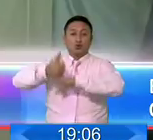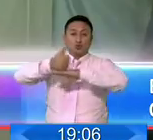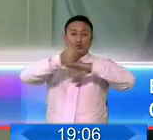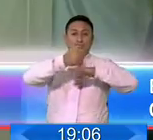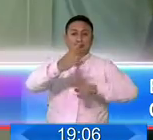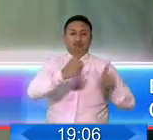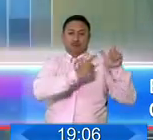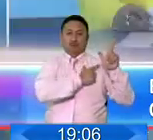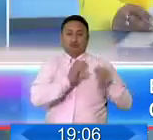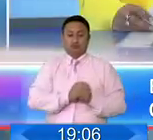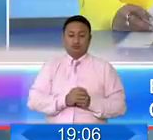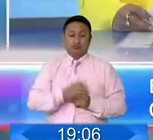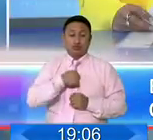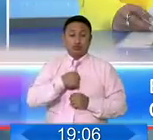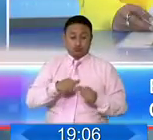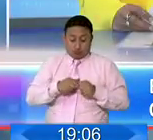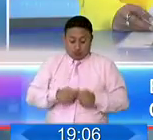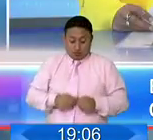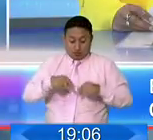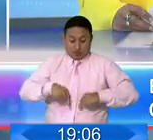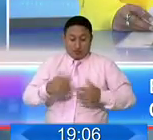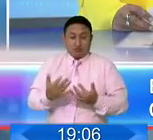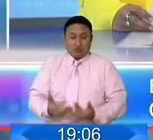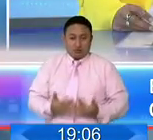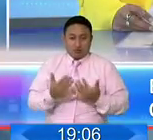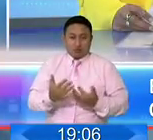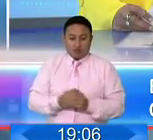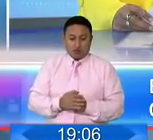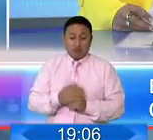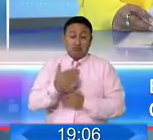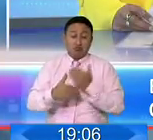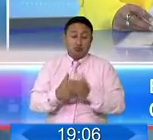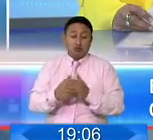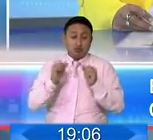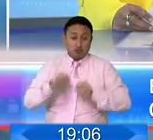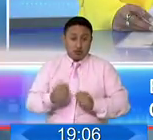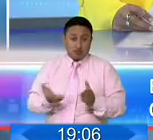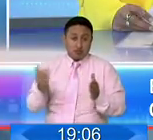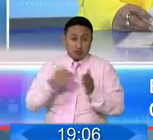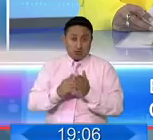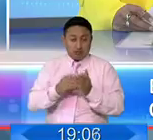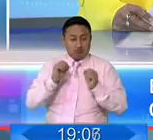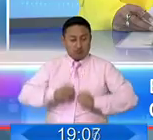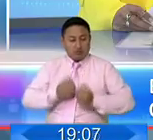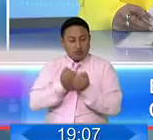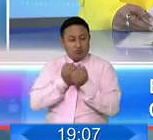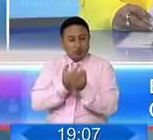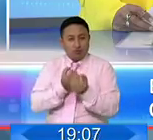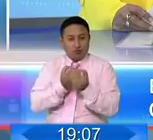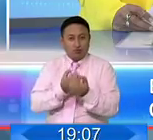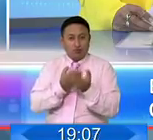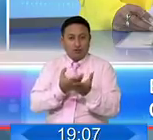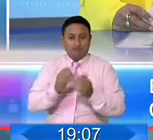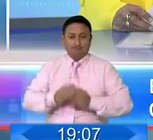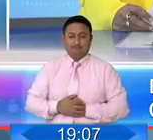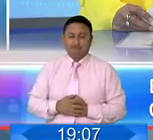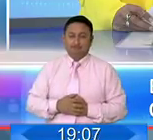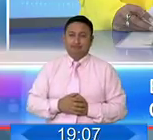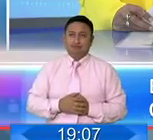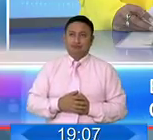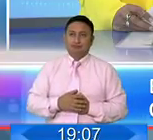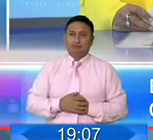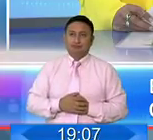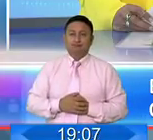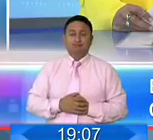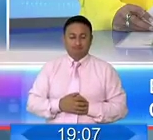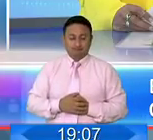les mantendremos informados, nosotros continuaremos acá desde el Palacio Legislativo y mientras la información así lo merite, estaremos nuevamente con